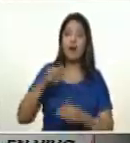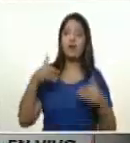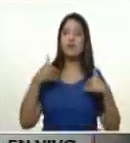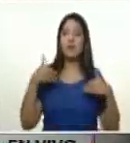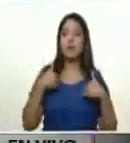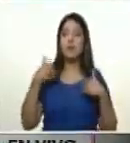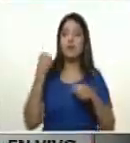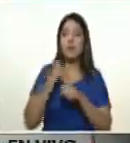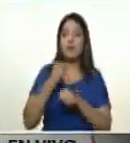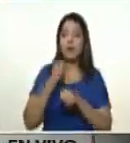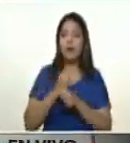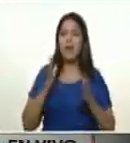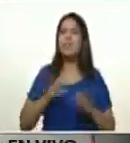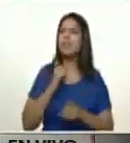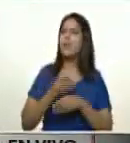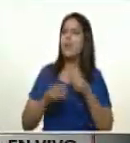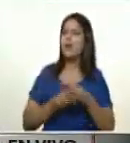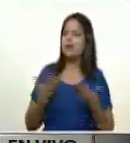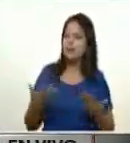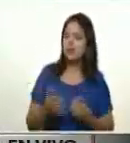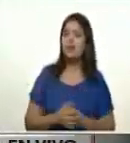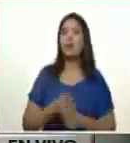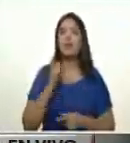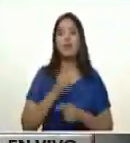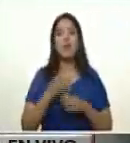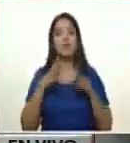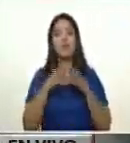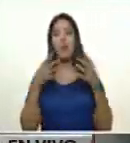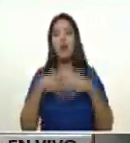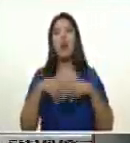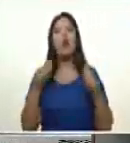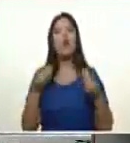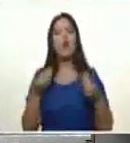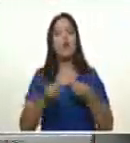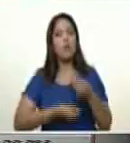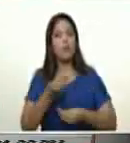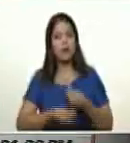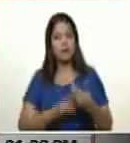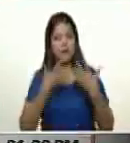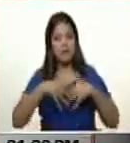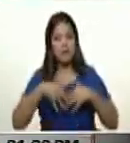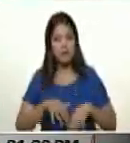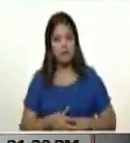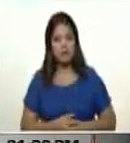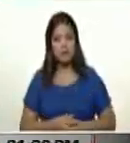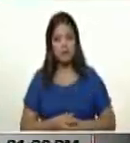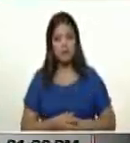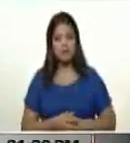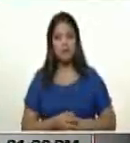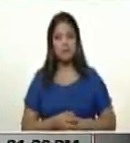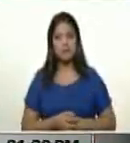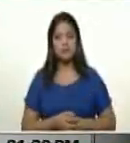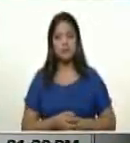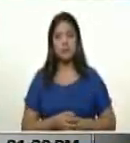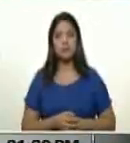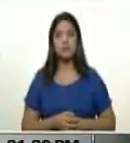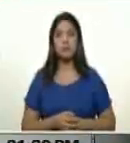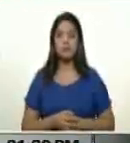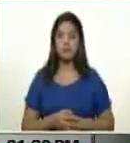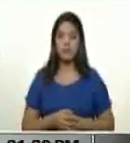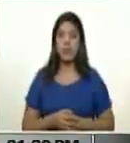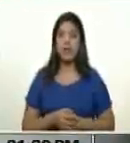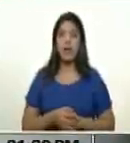el esfuerzo. ¿Qué hay que hacer? Vamos a automatizarlo. Todo ¿cómo lo vamos a automatizar? Se va a... los box van a lograr